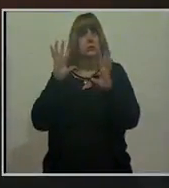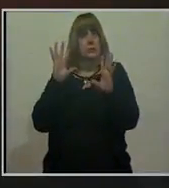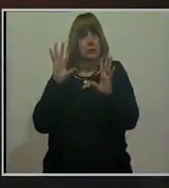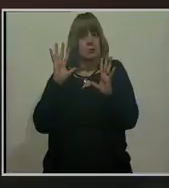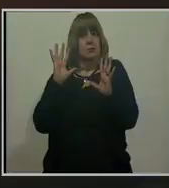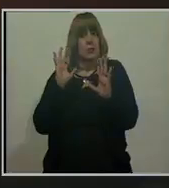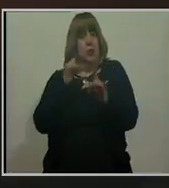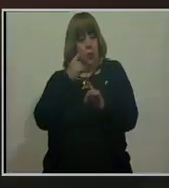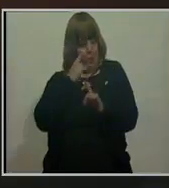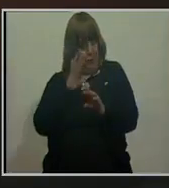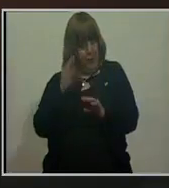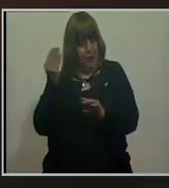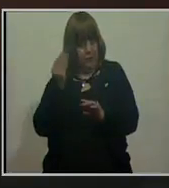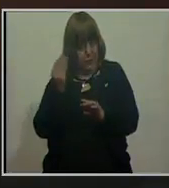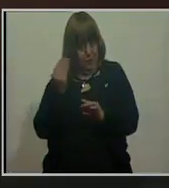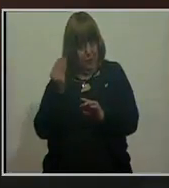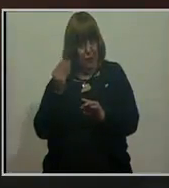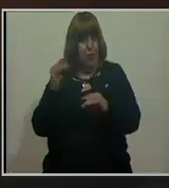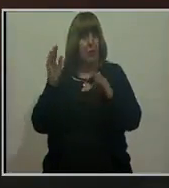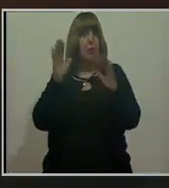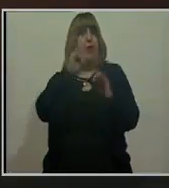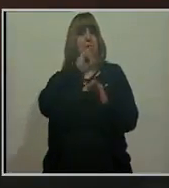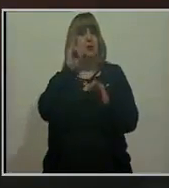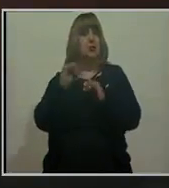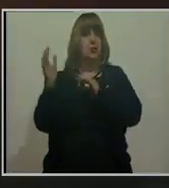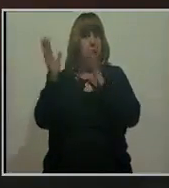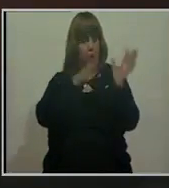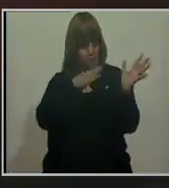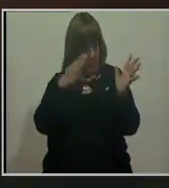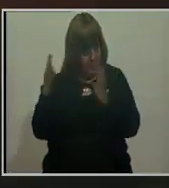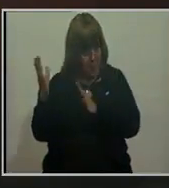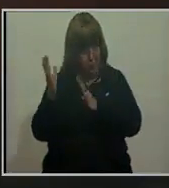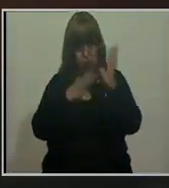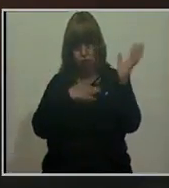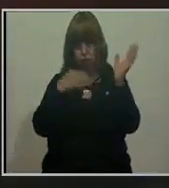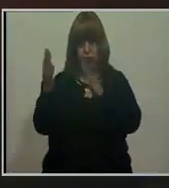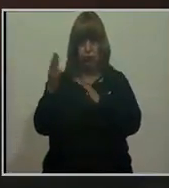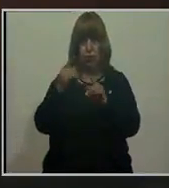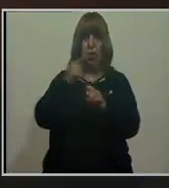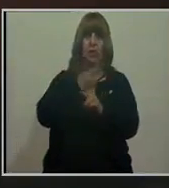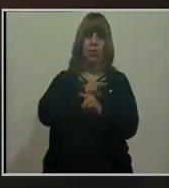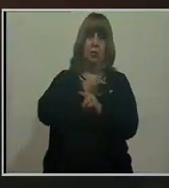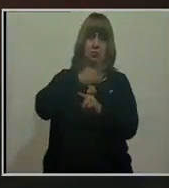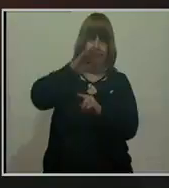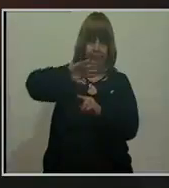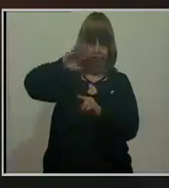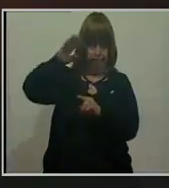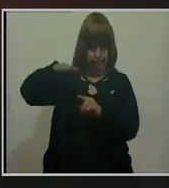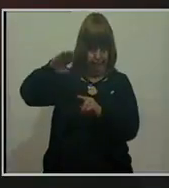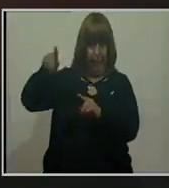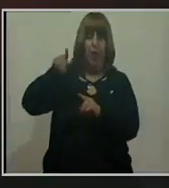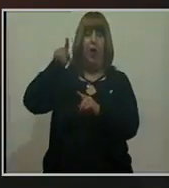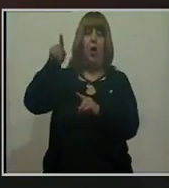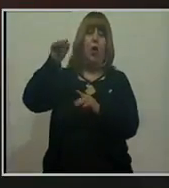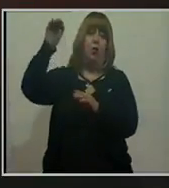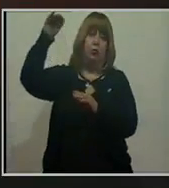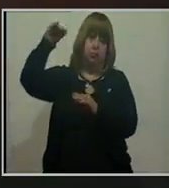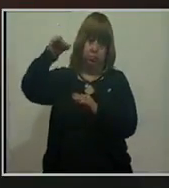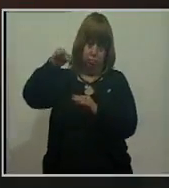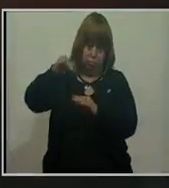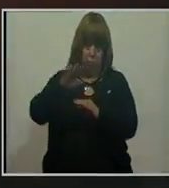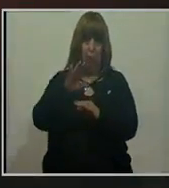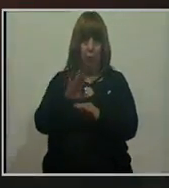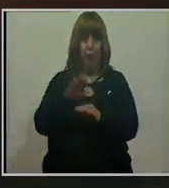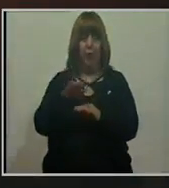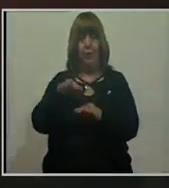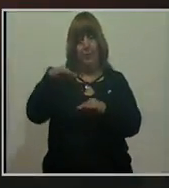con el sábado, ¿eh? Porque puede haber viento sonda en algunos sectores de la precordillera, incluso en algunos casos bajar hacia el